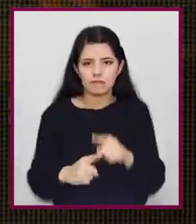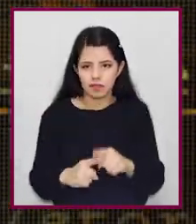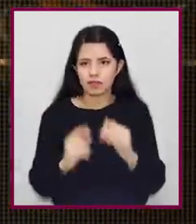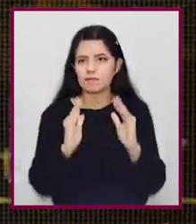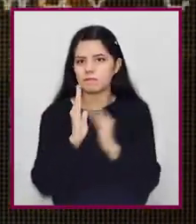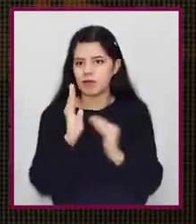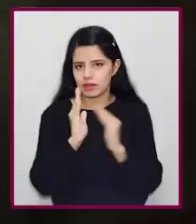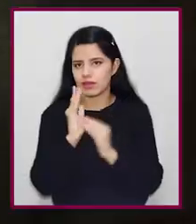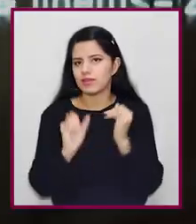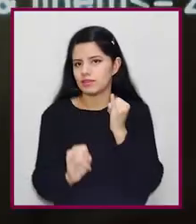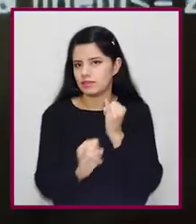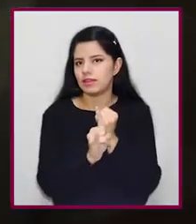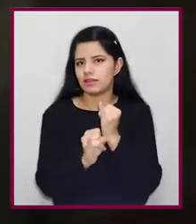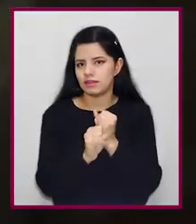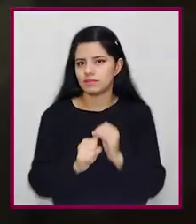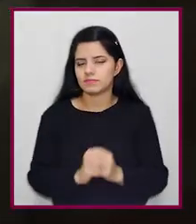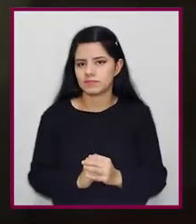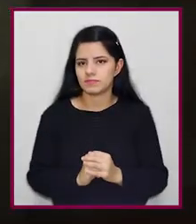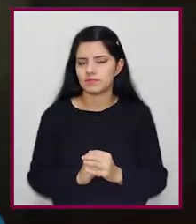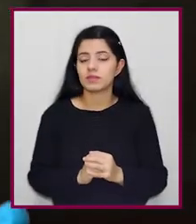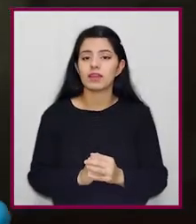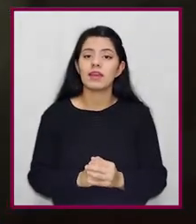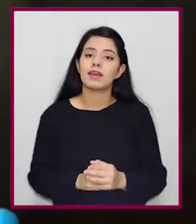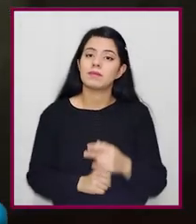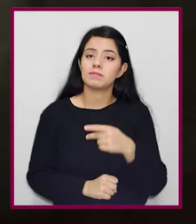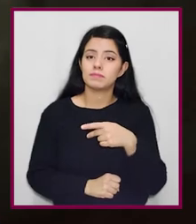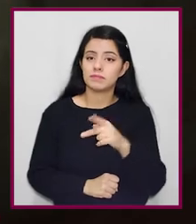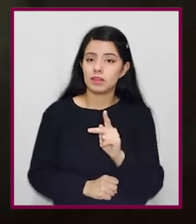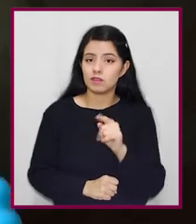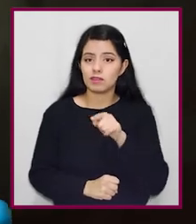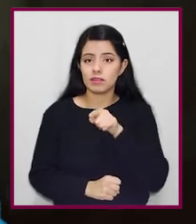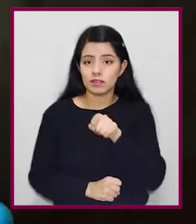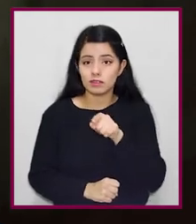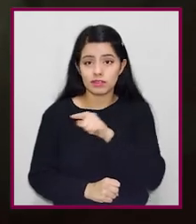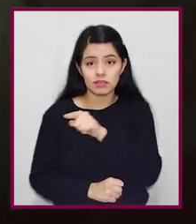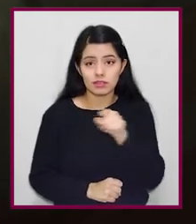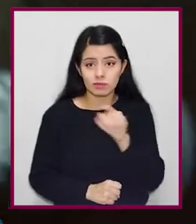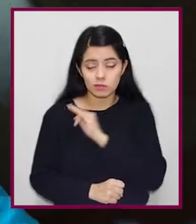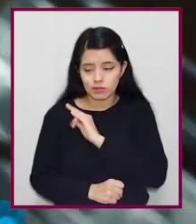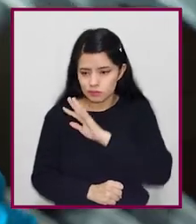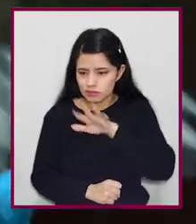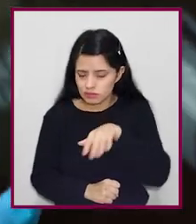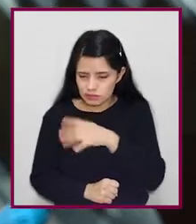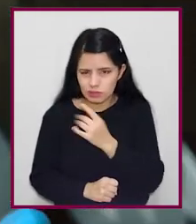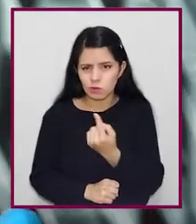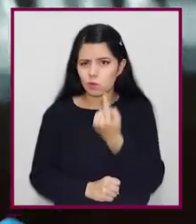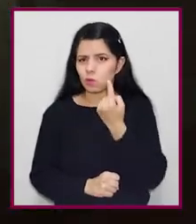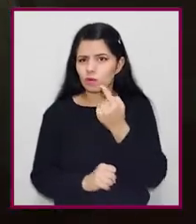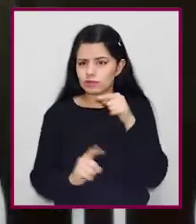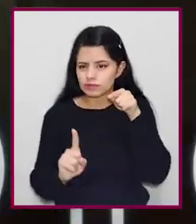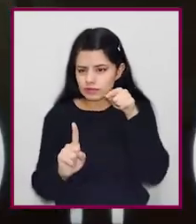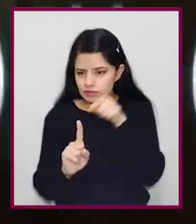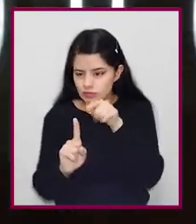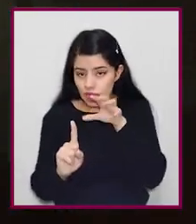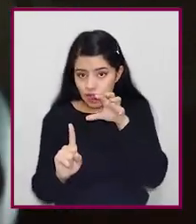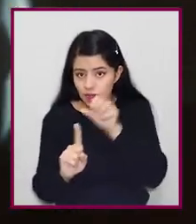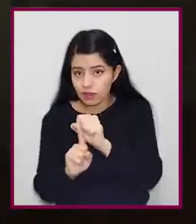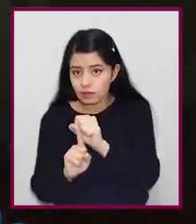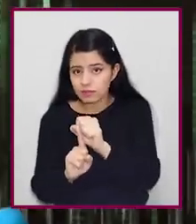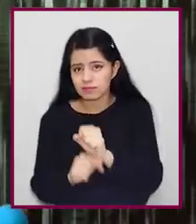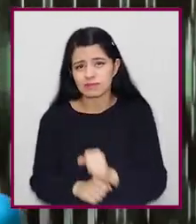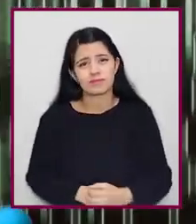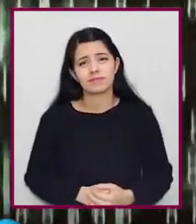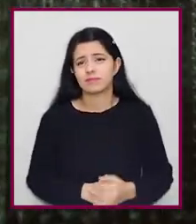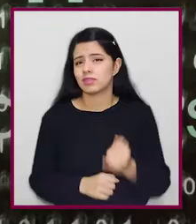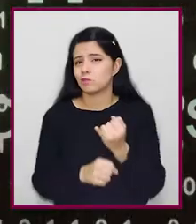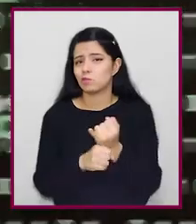web. Pero era humanamente imposible dar con sitios específicos, porque la búsqueda